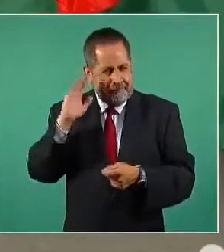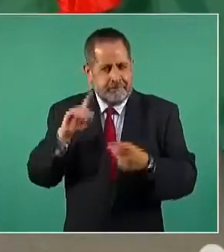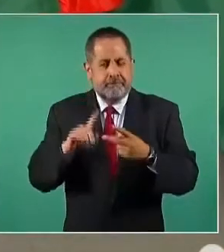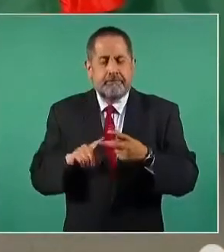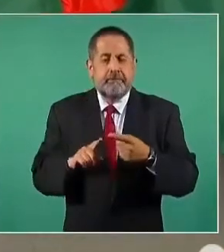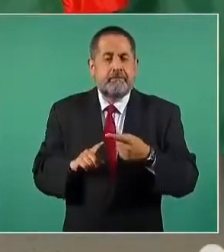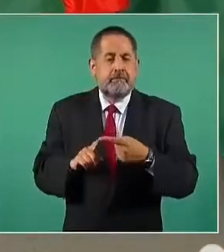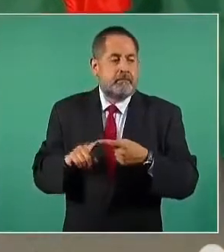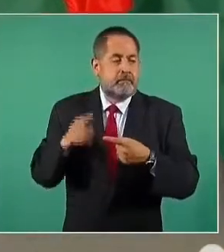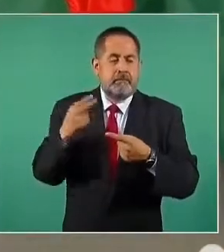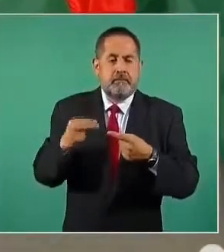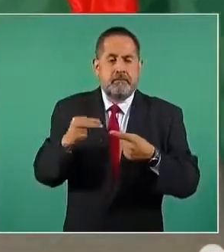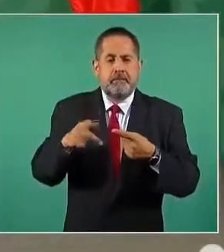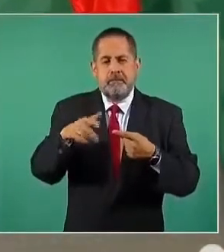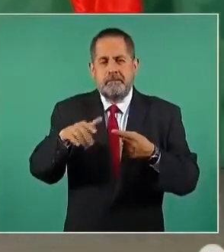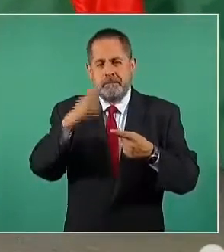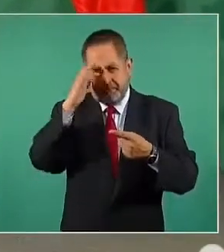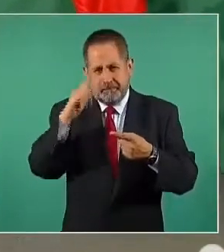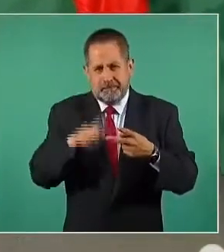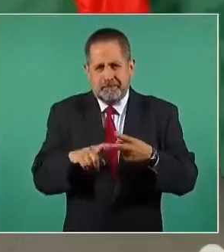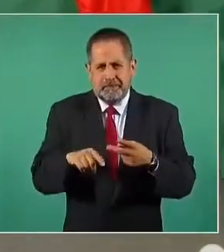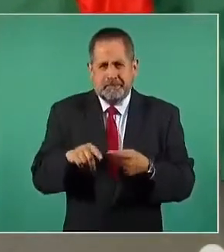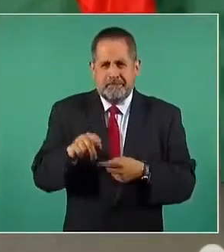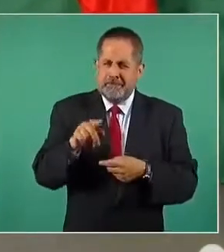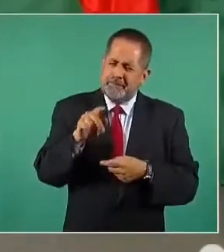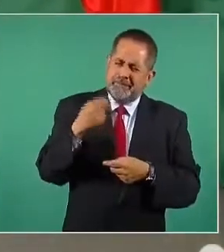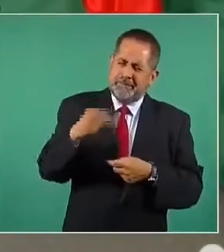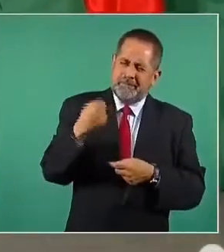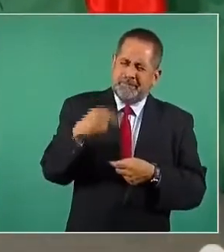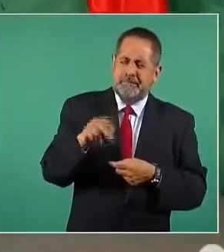que se conoce como PIDIREGAS.